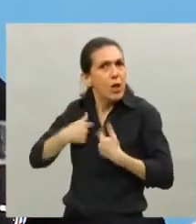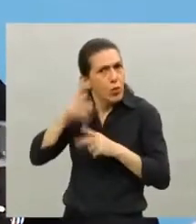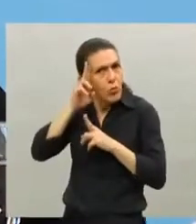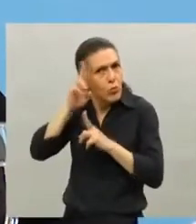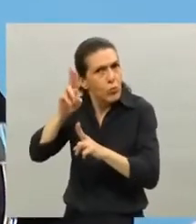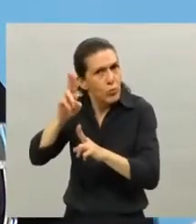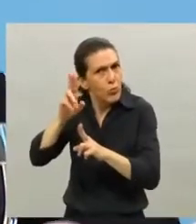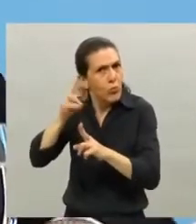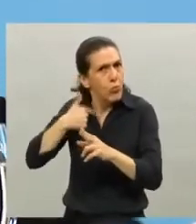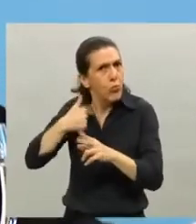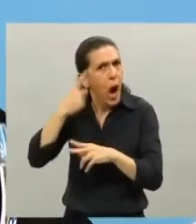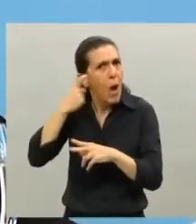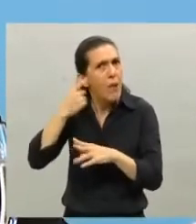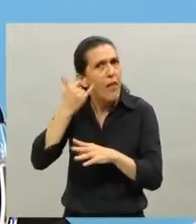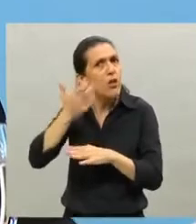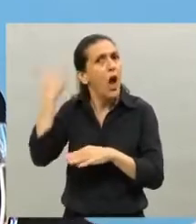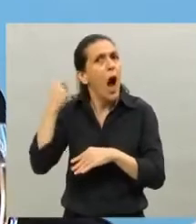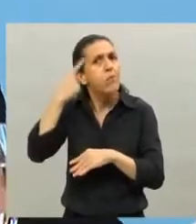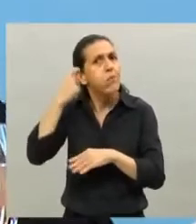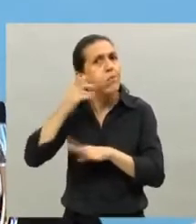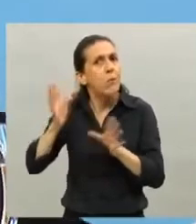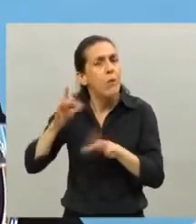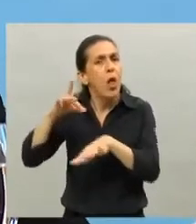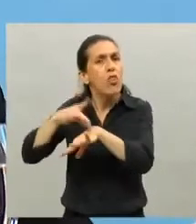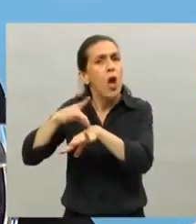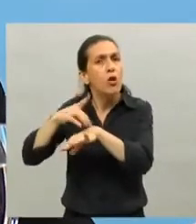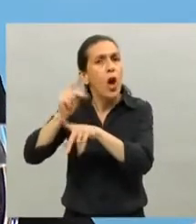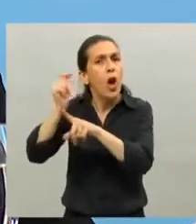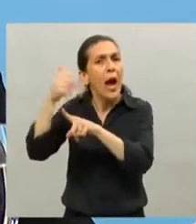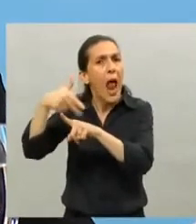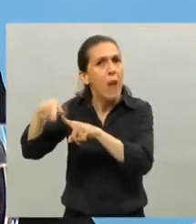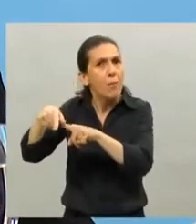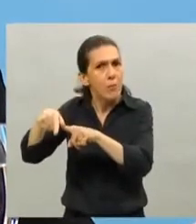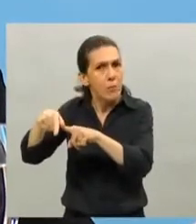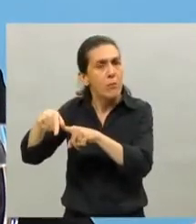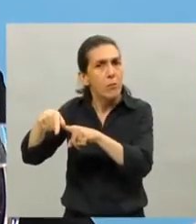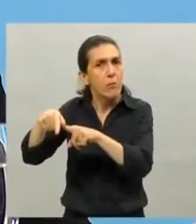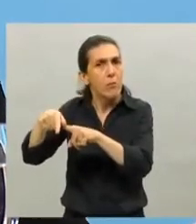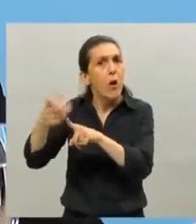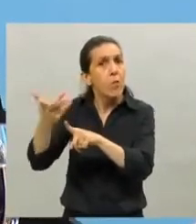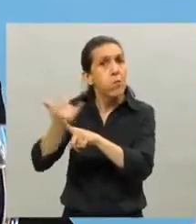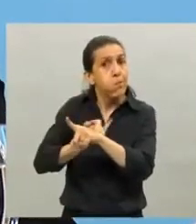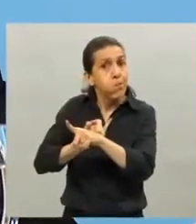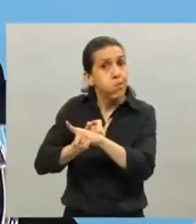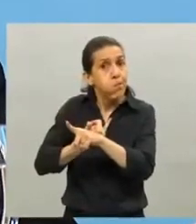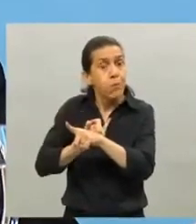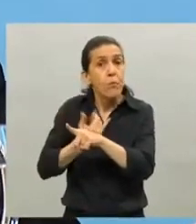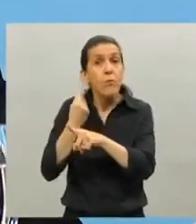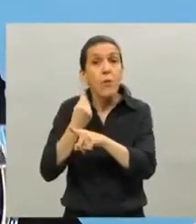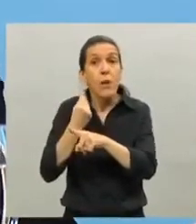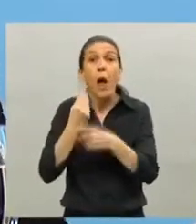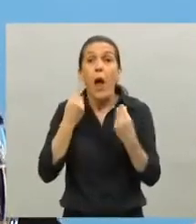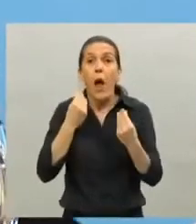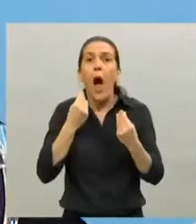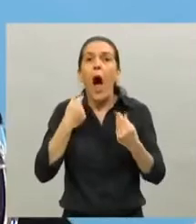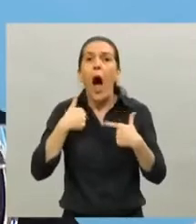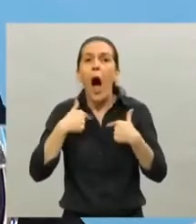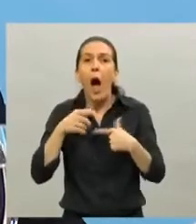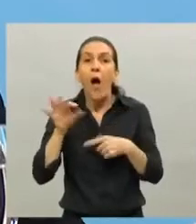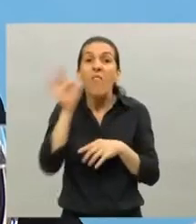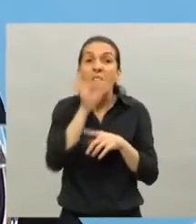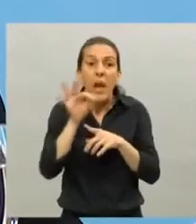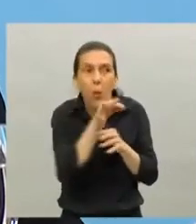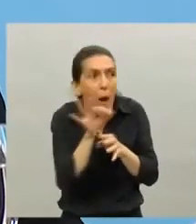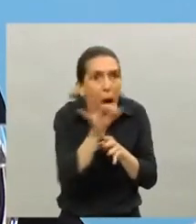y que aprendí del doctor Kahn, que es que en verdad el virus no nos busca, sino que